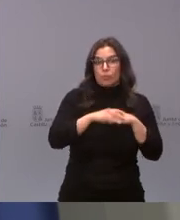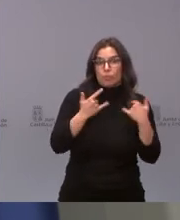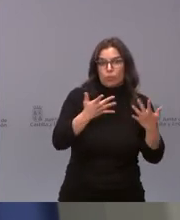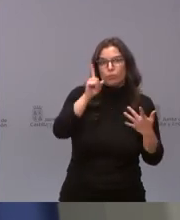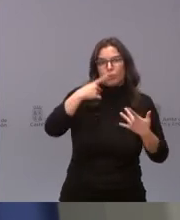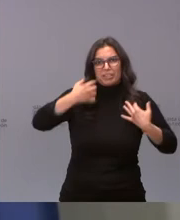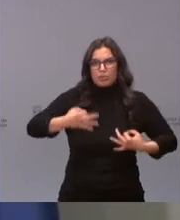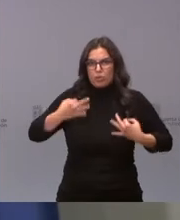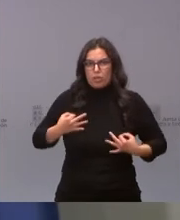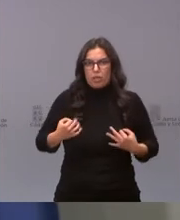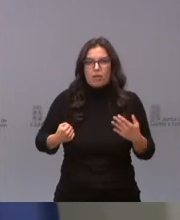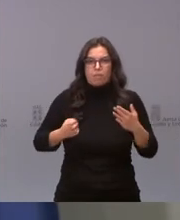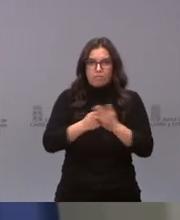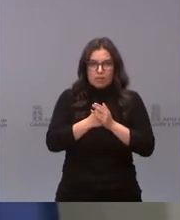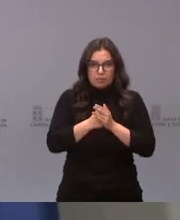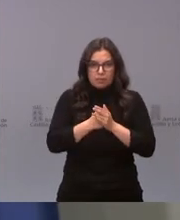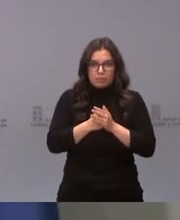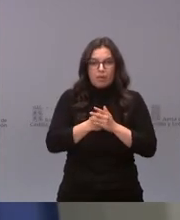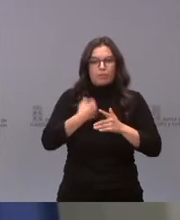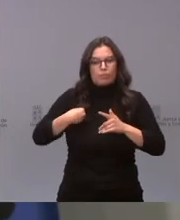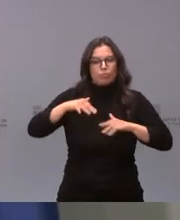posible, reactivación de la actividad